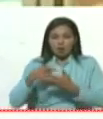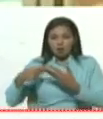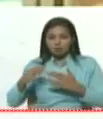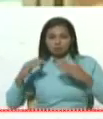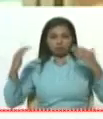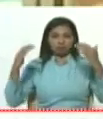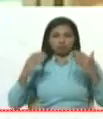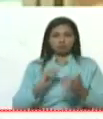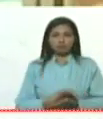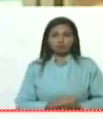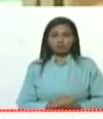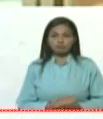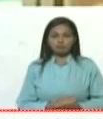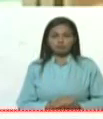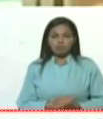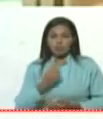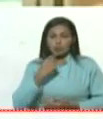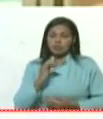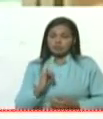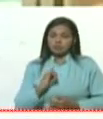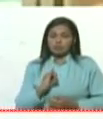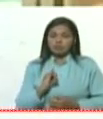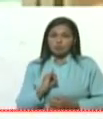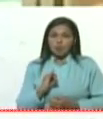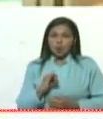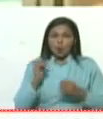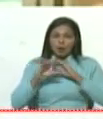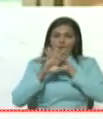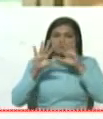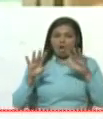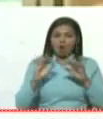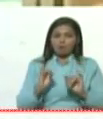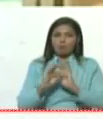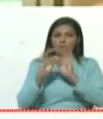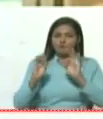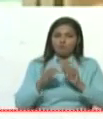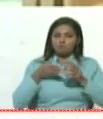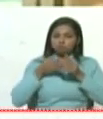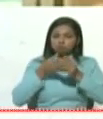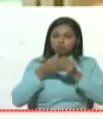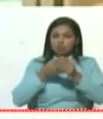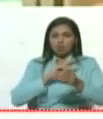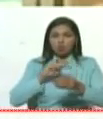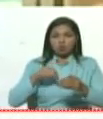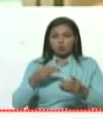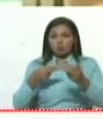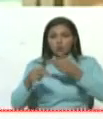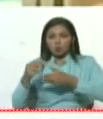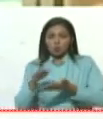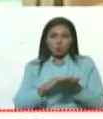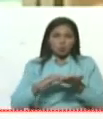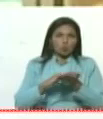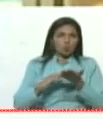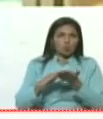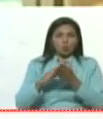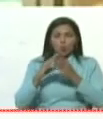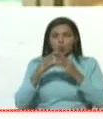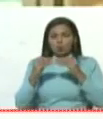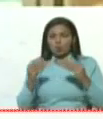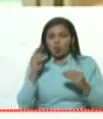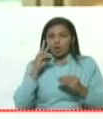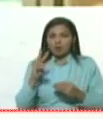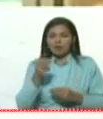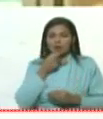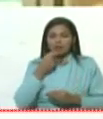grande. Lo dice con mucha claridad, seguir construyendo, seguir solucionando todos los días. Qué bella